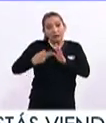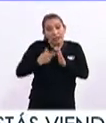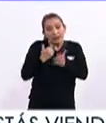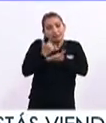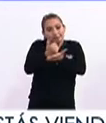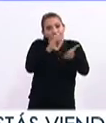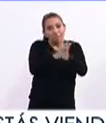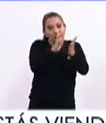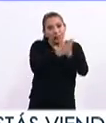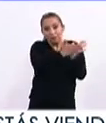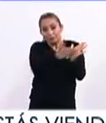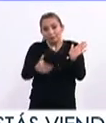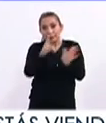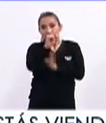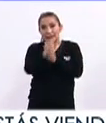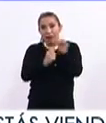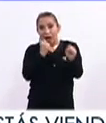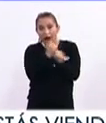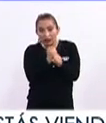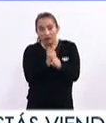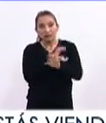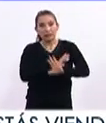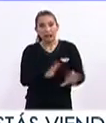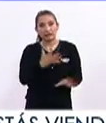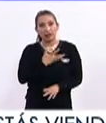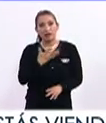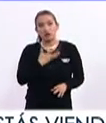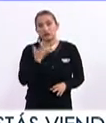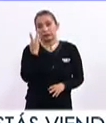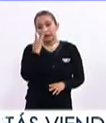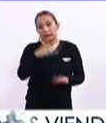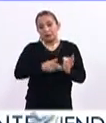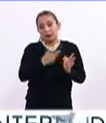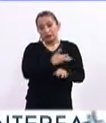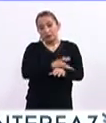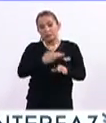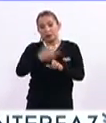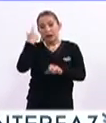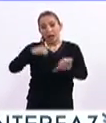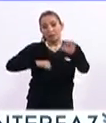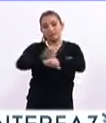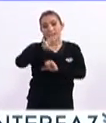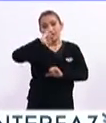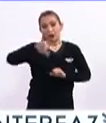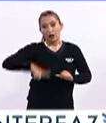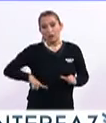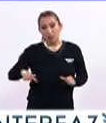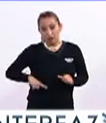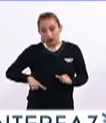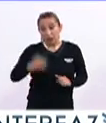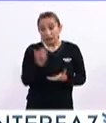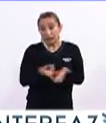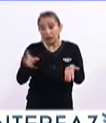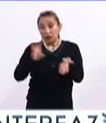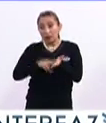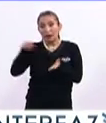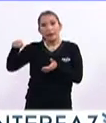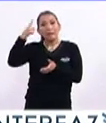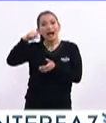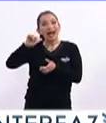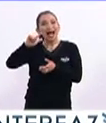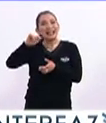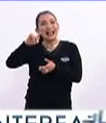participación ciudadana a lo largo de estos 20 años y llevamos ya pues los 3 procesos para renovación de jefatura de gobierno y el doble para